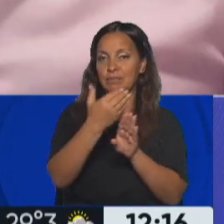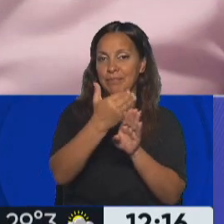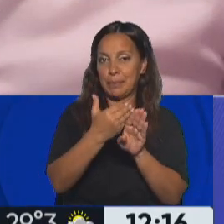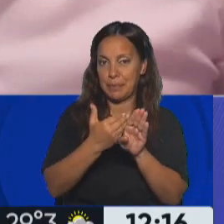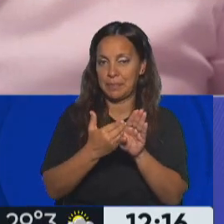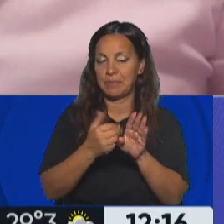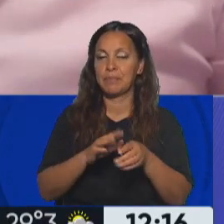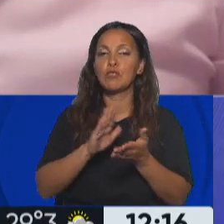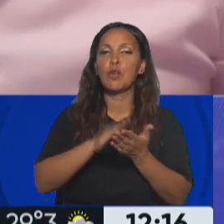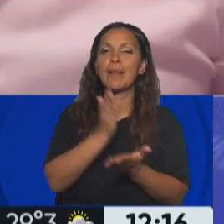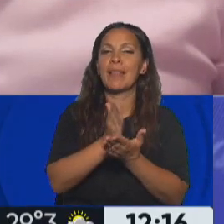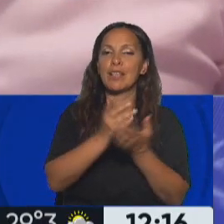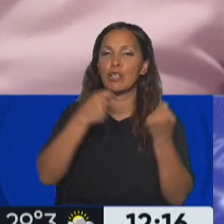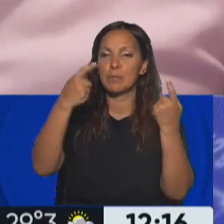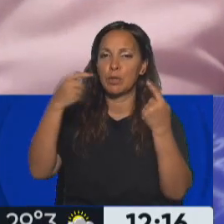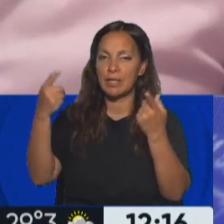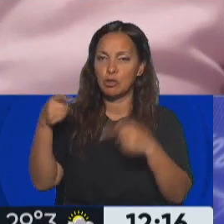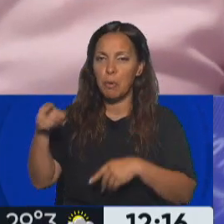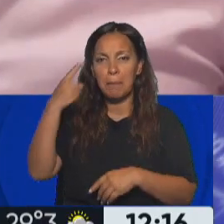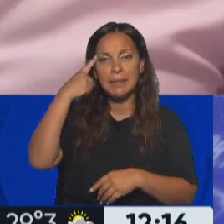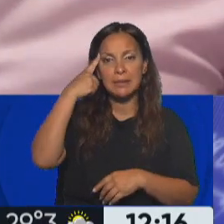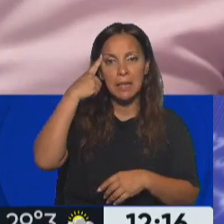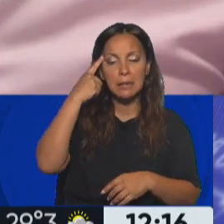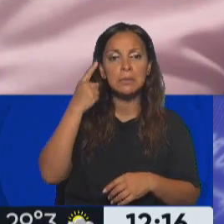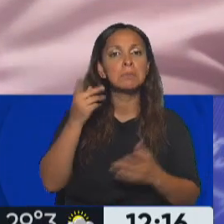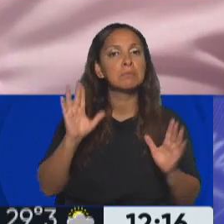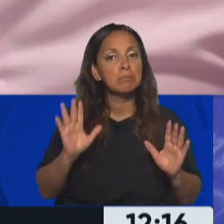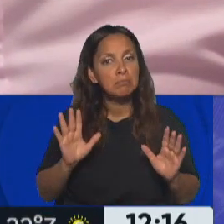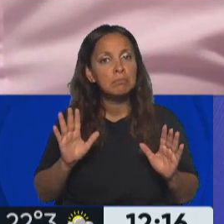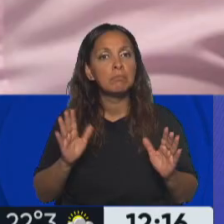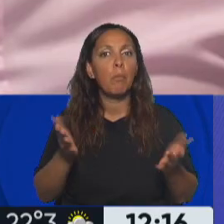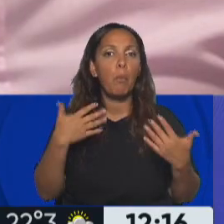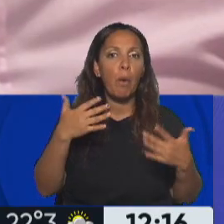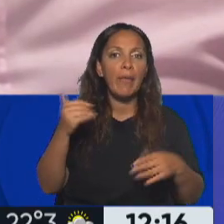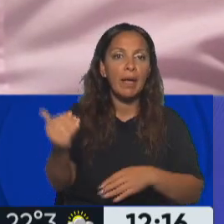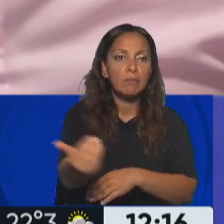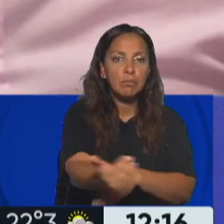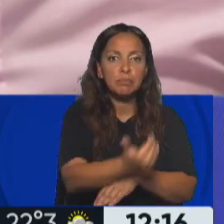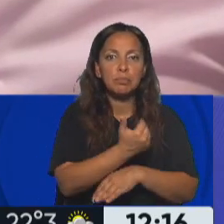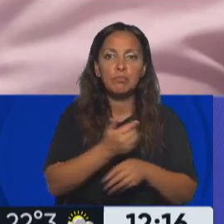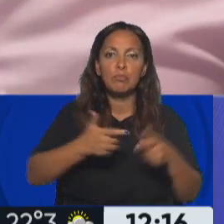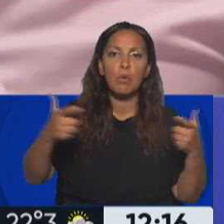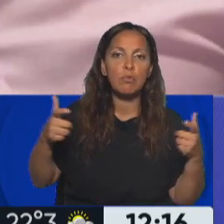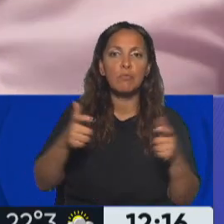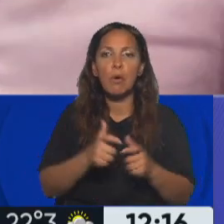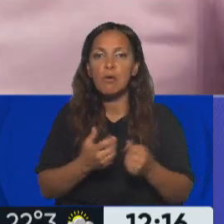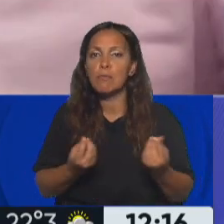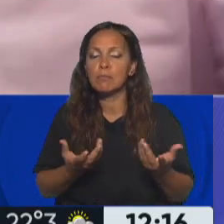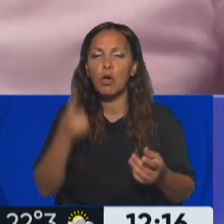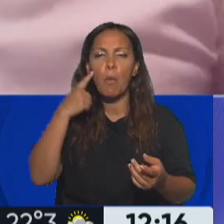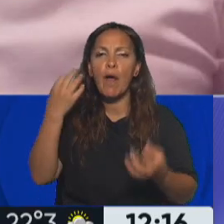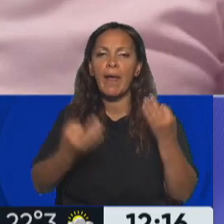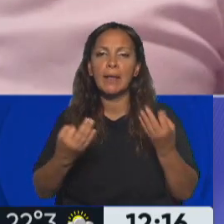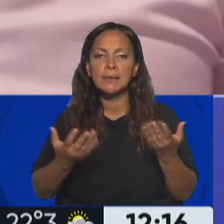de exportación. ¿Cree que será posible, que va a ser en abundancia o cómo lo analizan?